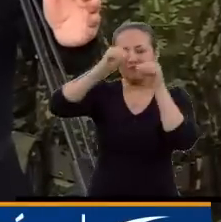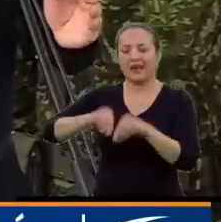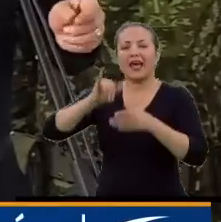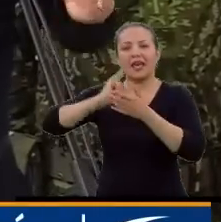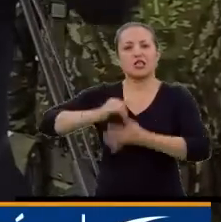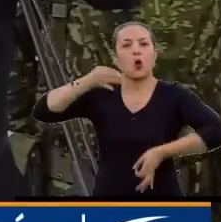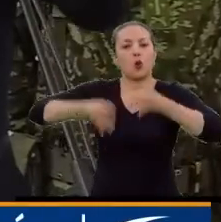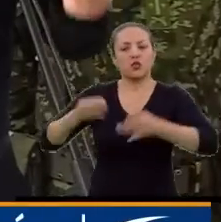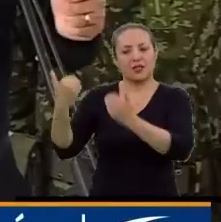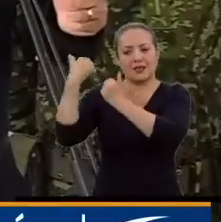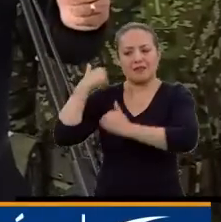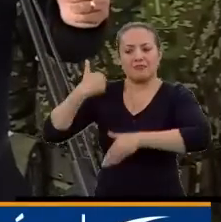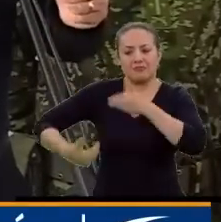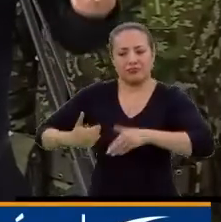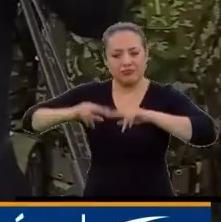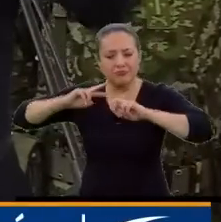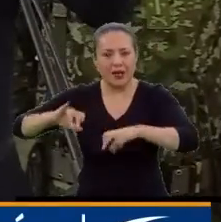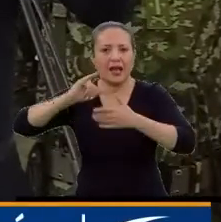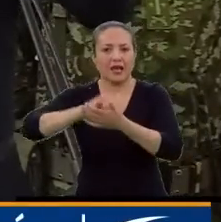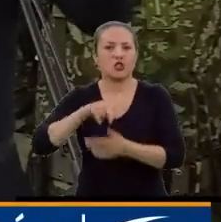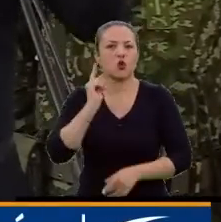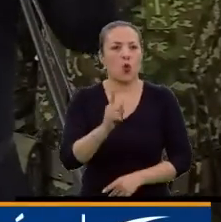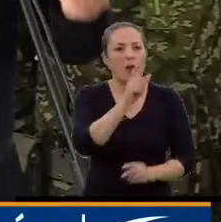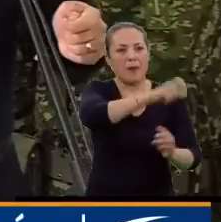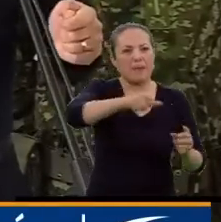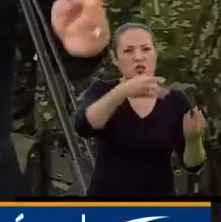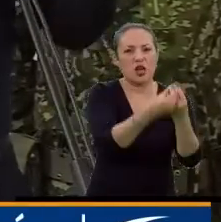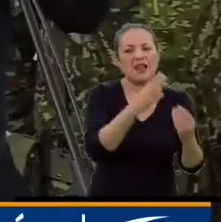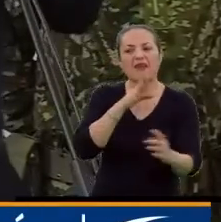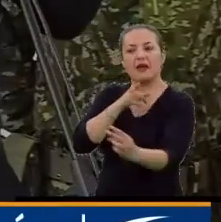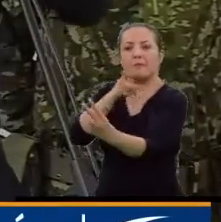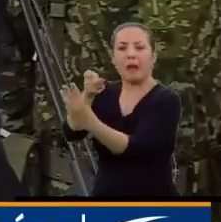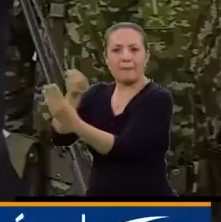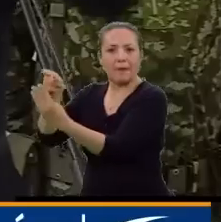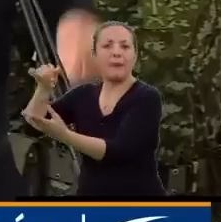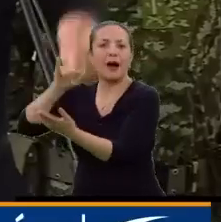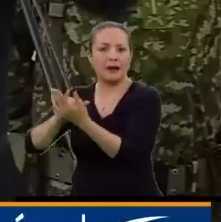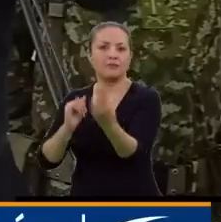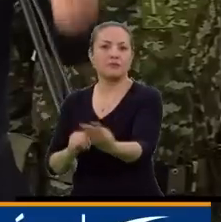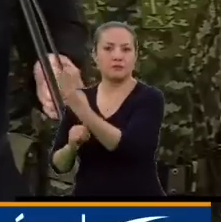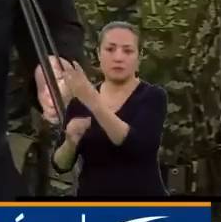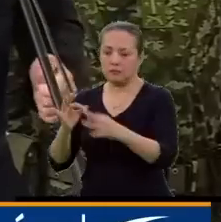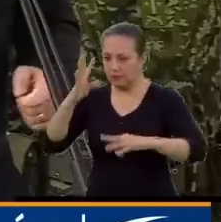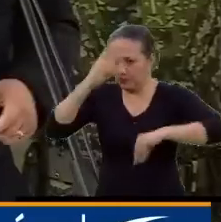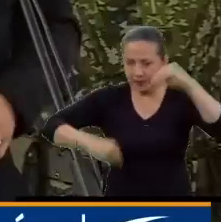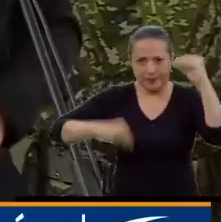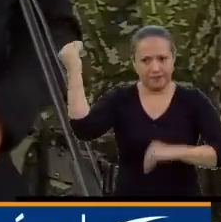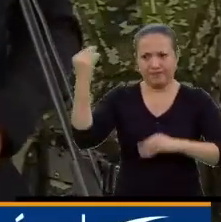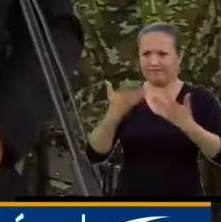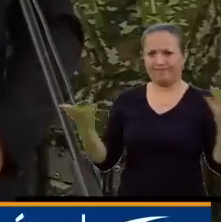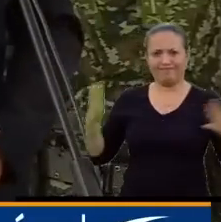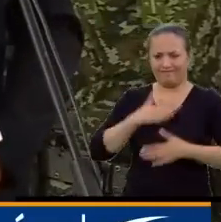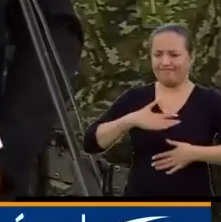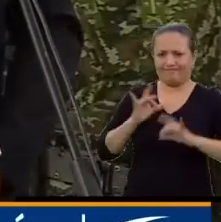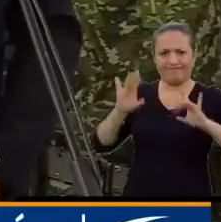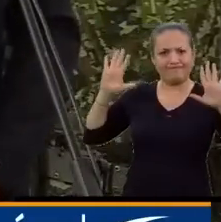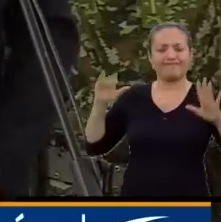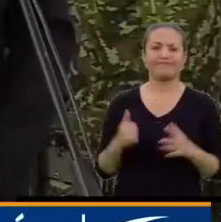criminales que cometieron este hecho en contra de estas 3 personas que, por cierto, repudiamos y rechazamos.